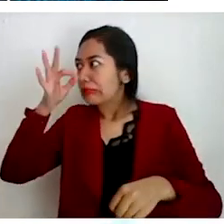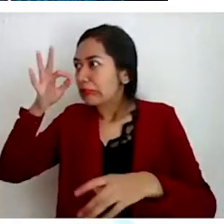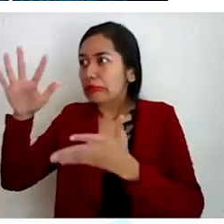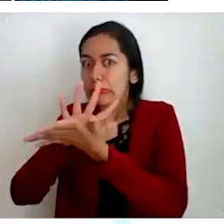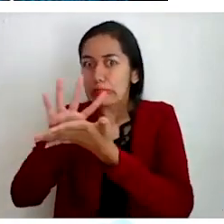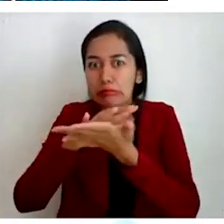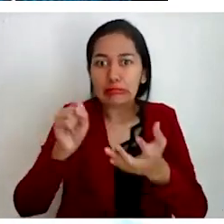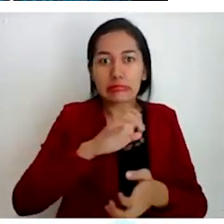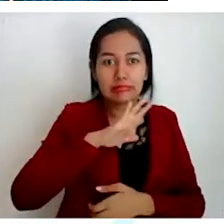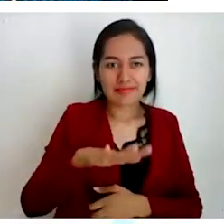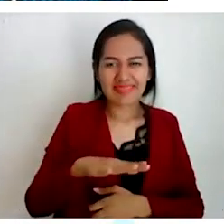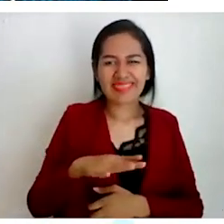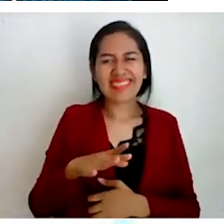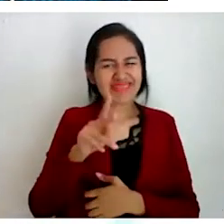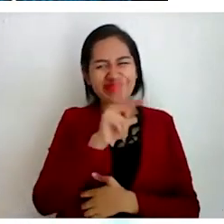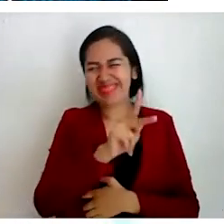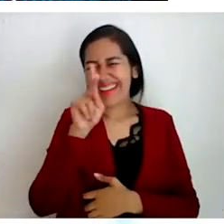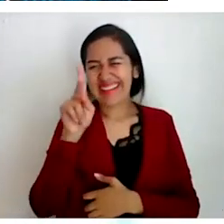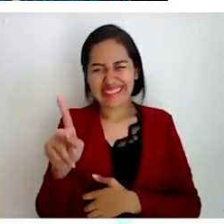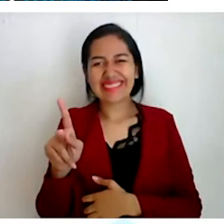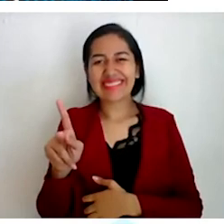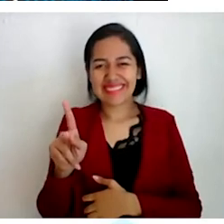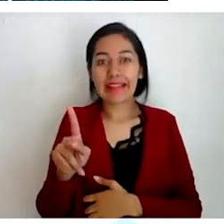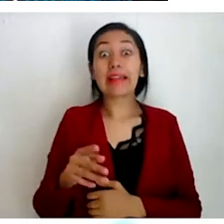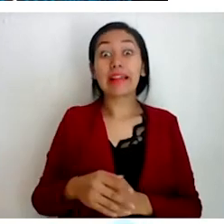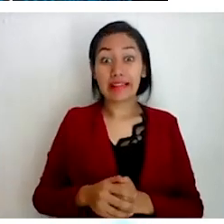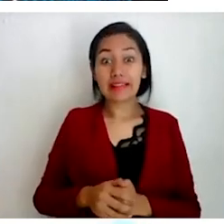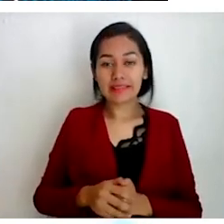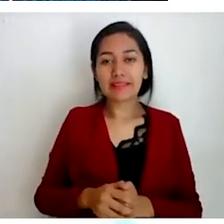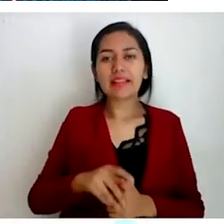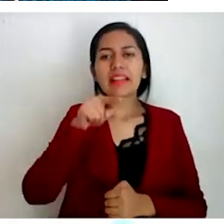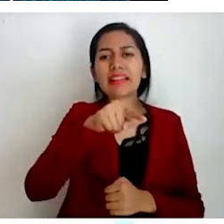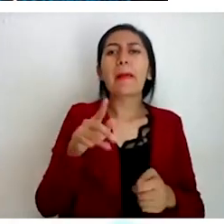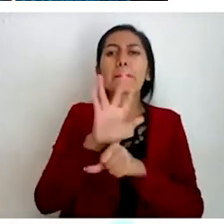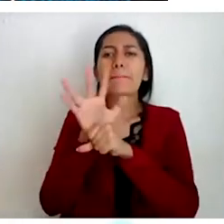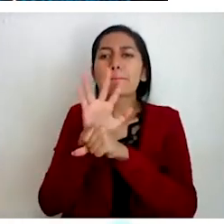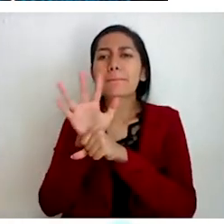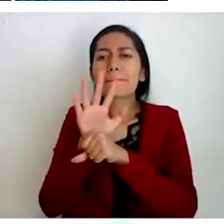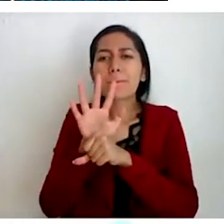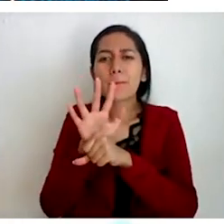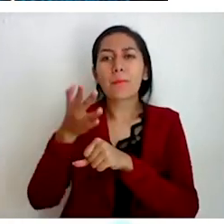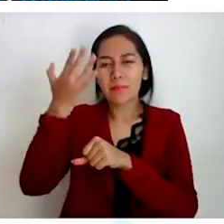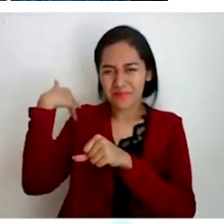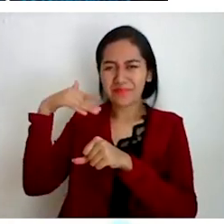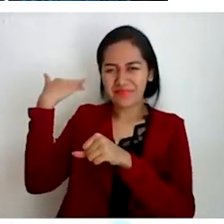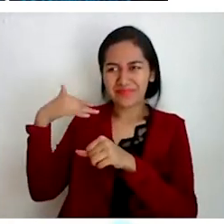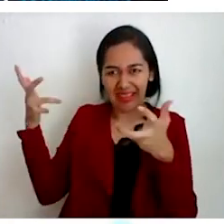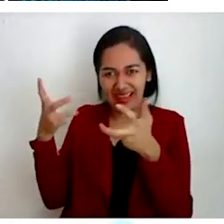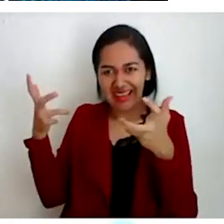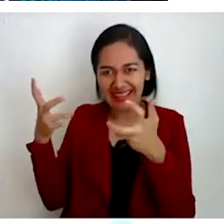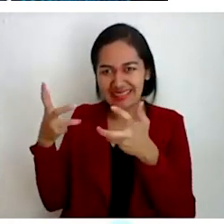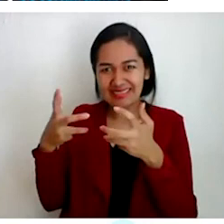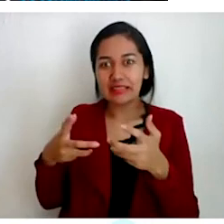una creación hecha en la mancuerna Hitchcock-Steiner en sus películas de suspenso,